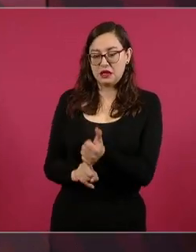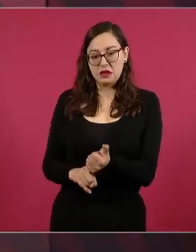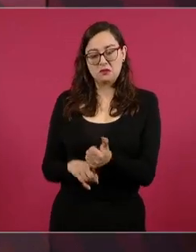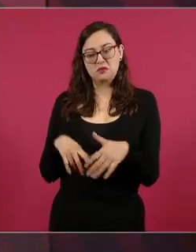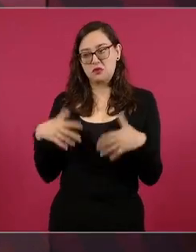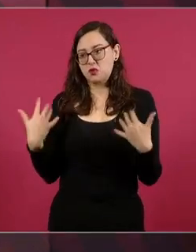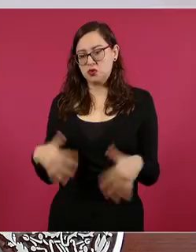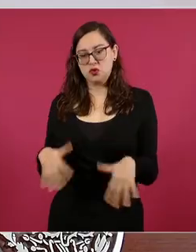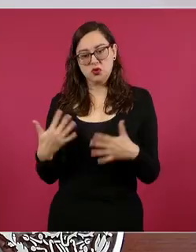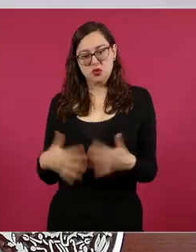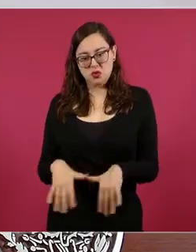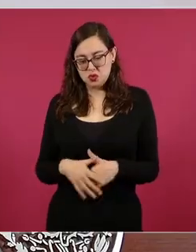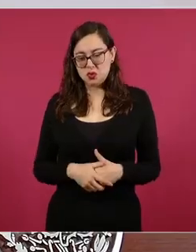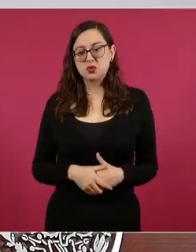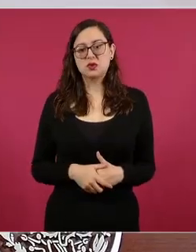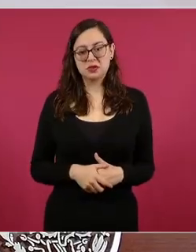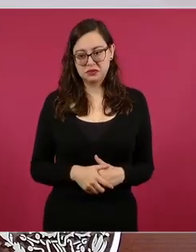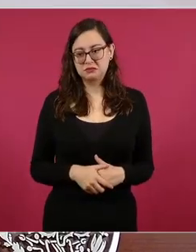aun cuando ya